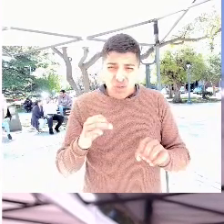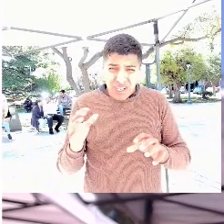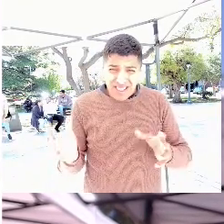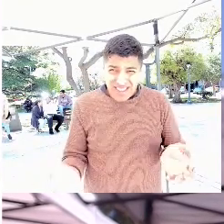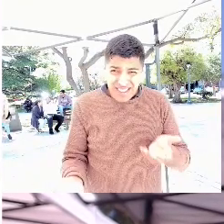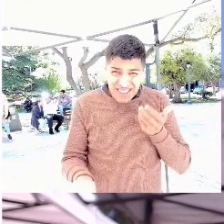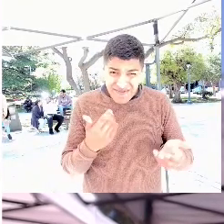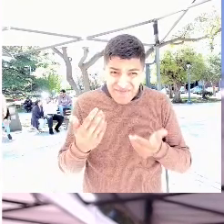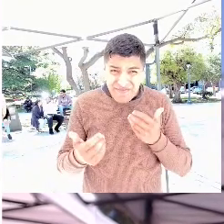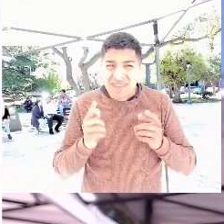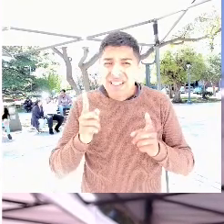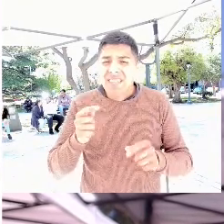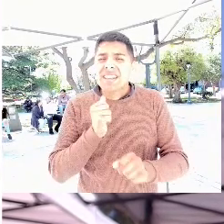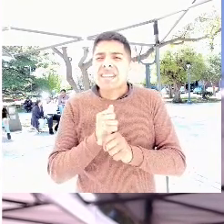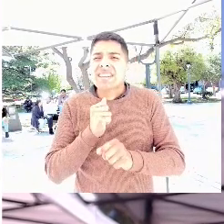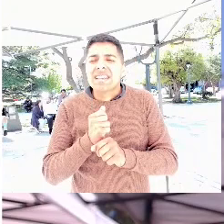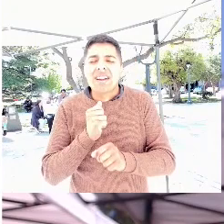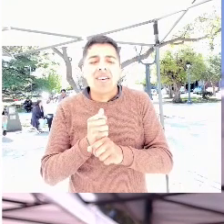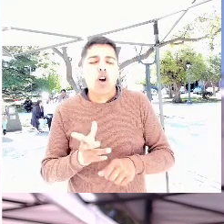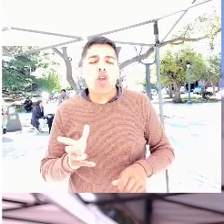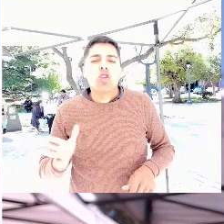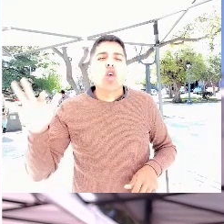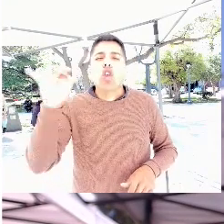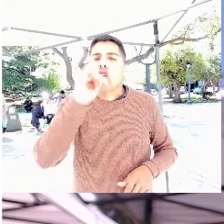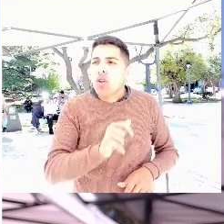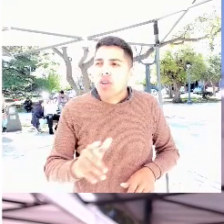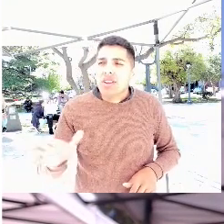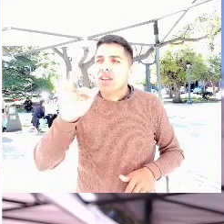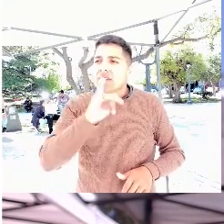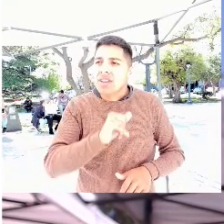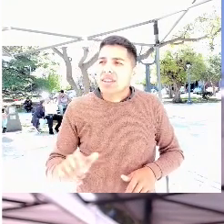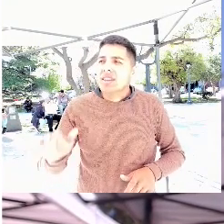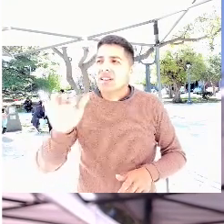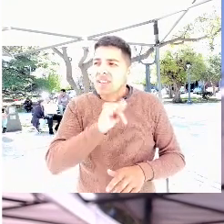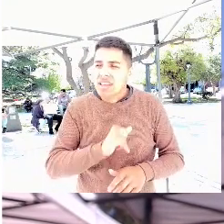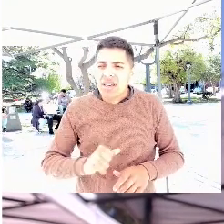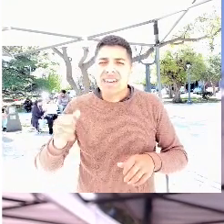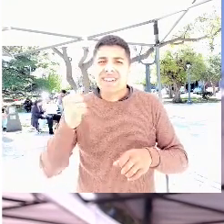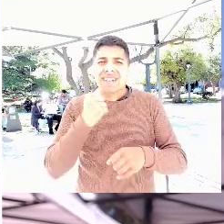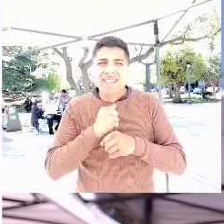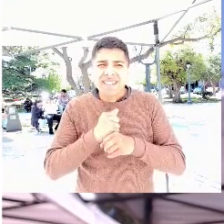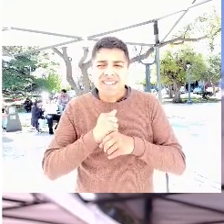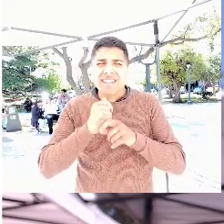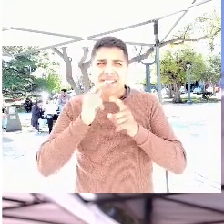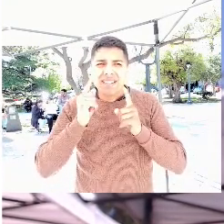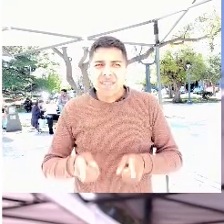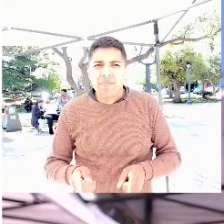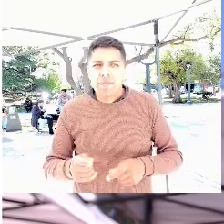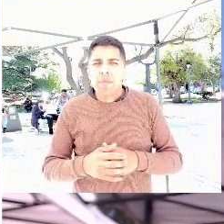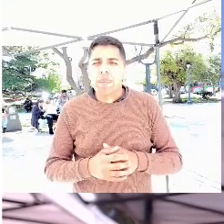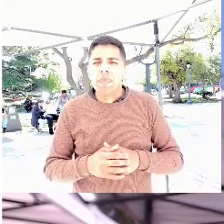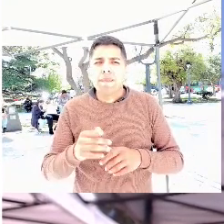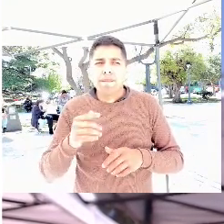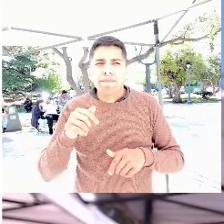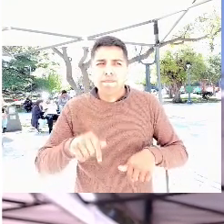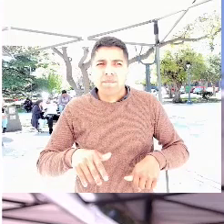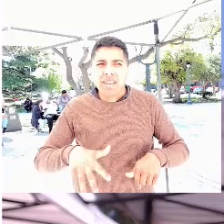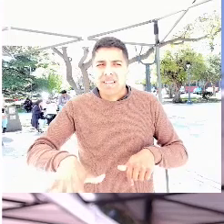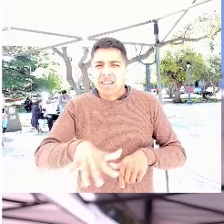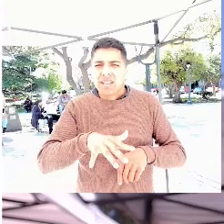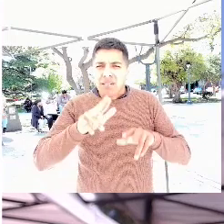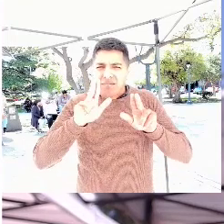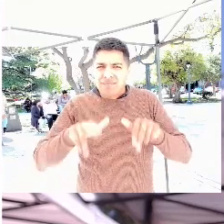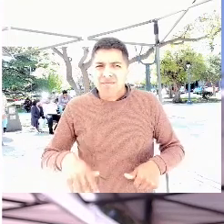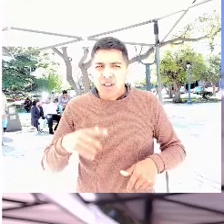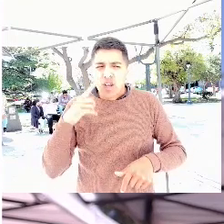que implica trabajo cotidiano, diario, cuidado y una planificación de la ciudad y